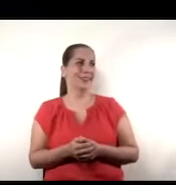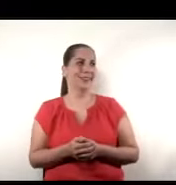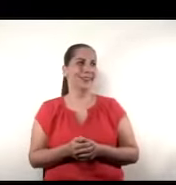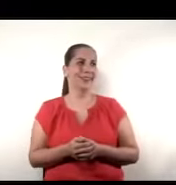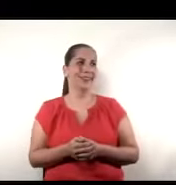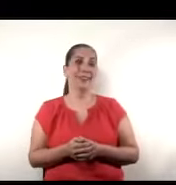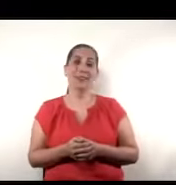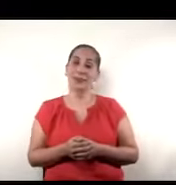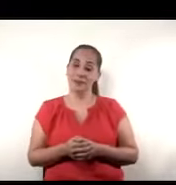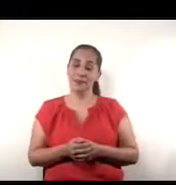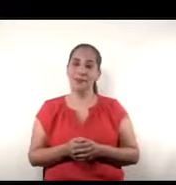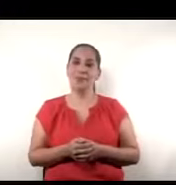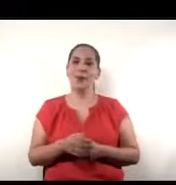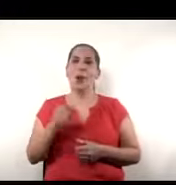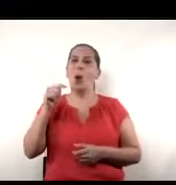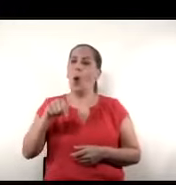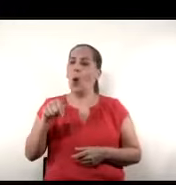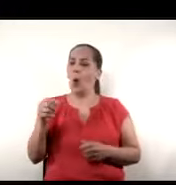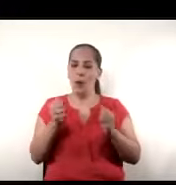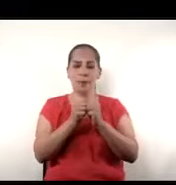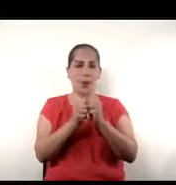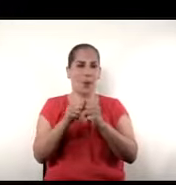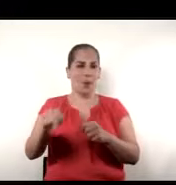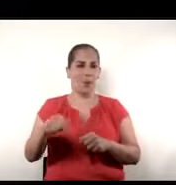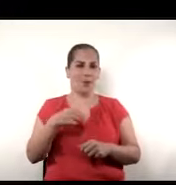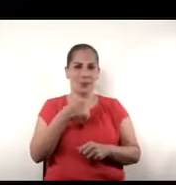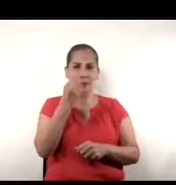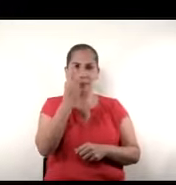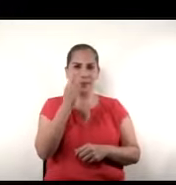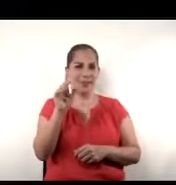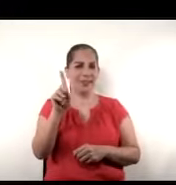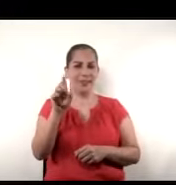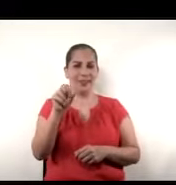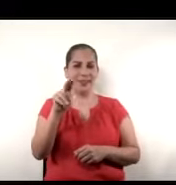Neoliberales privilegiados. Hoy me acompañó a almorzar Daniela Solano,